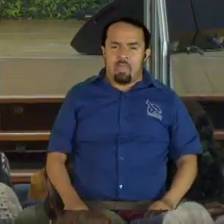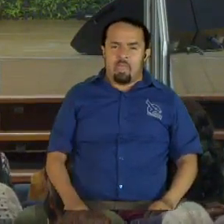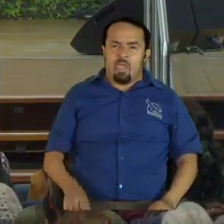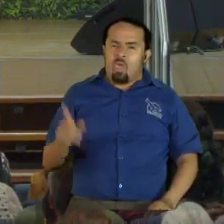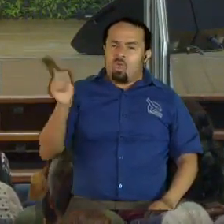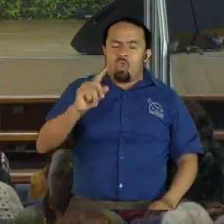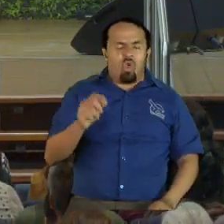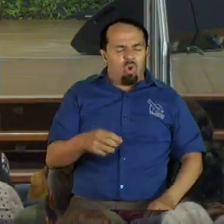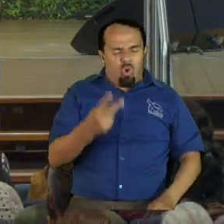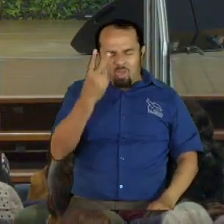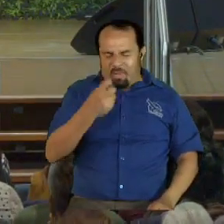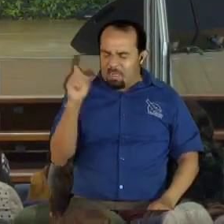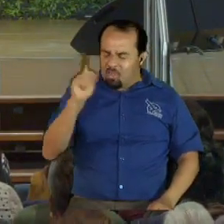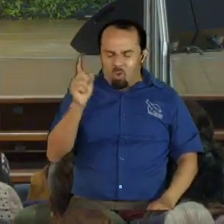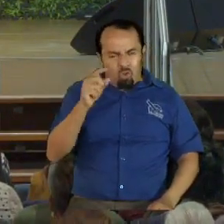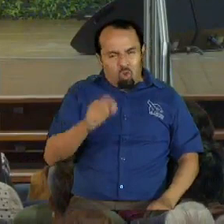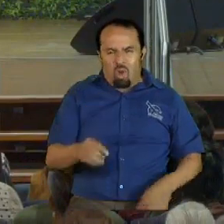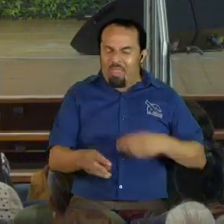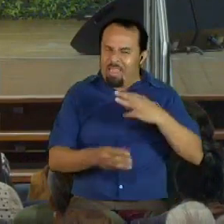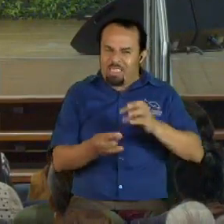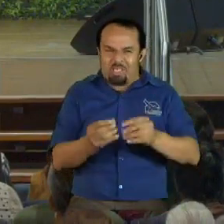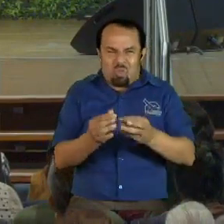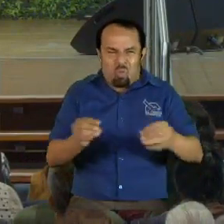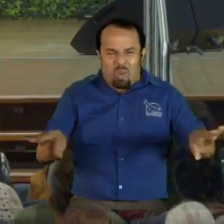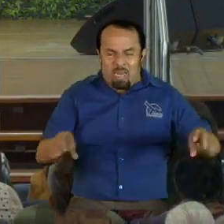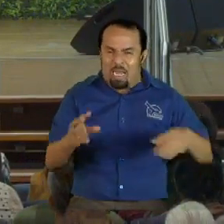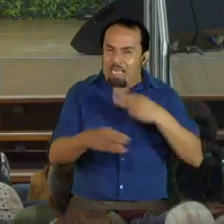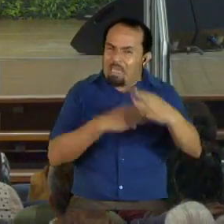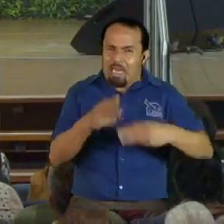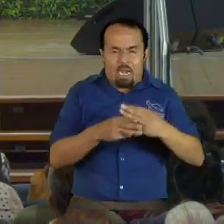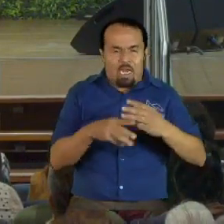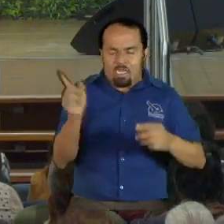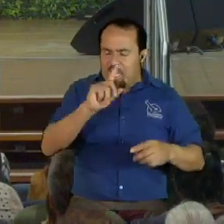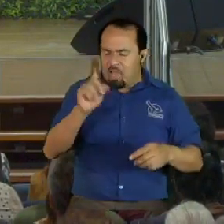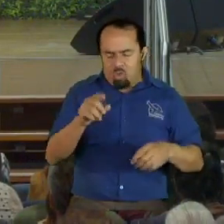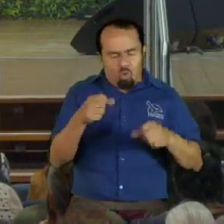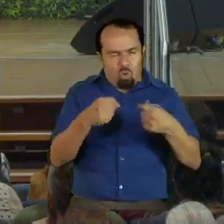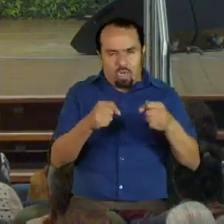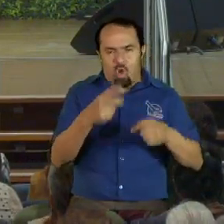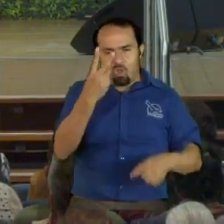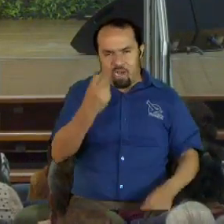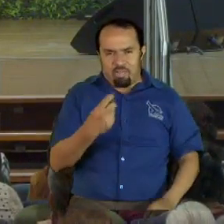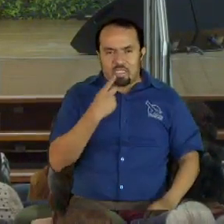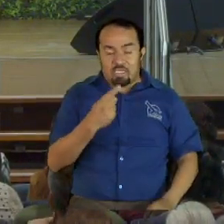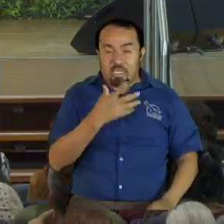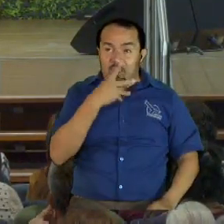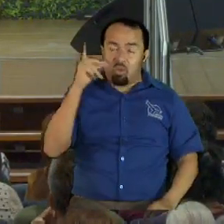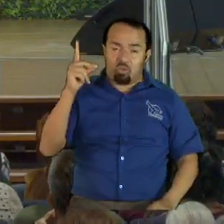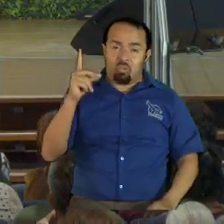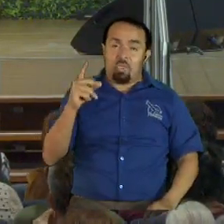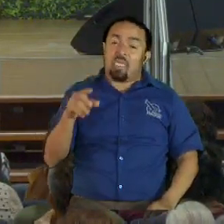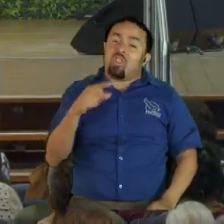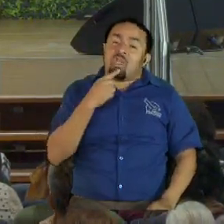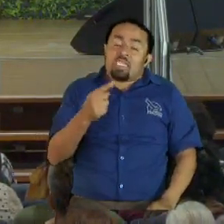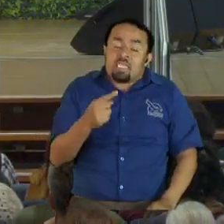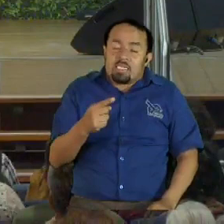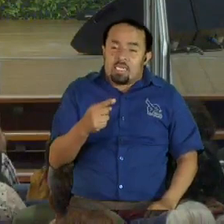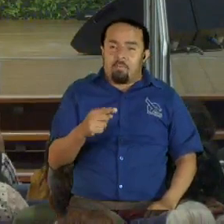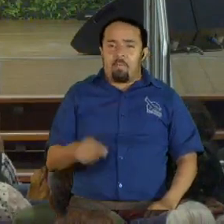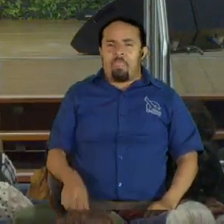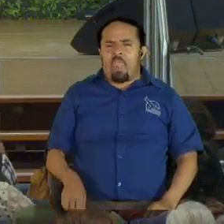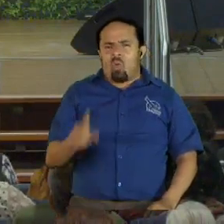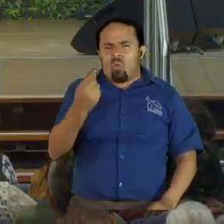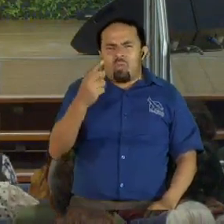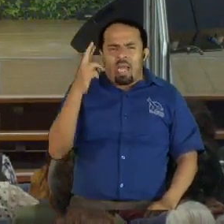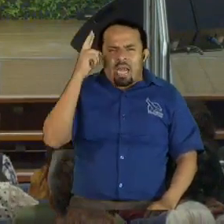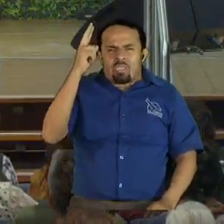no volveré a destruir la tierra por causa del hombre. Ya no lo vuelvo a hacer. Y entonces da una razón. Dice,